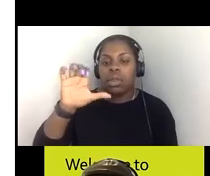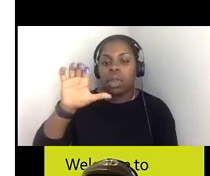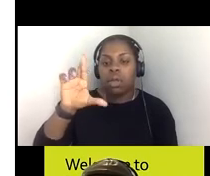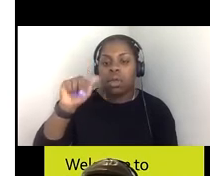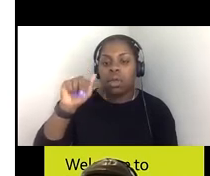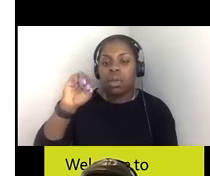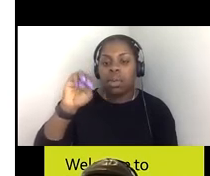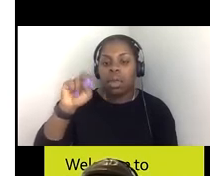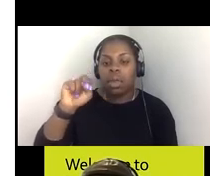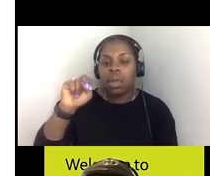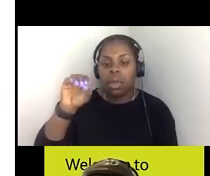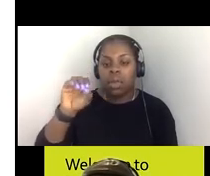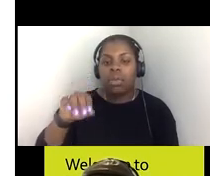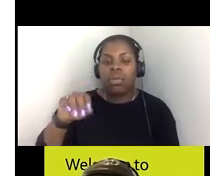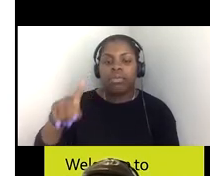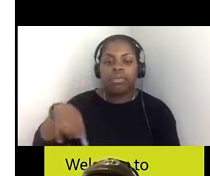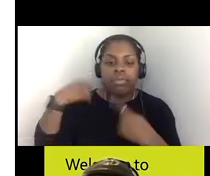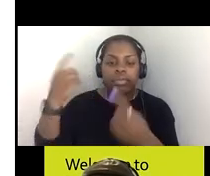la encarcelación.